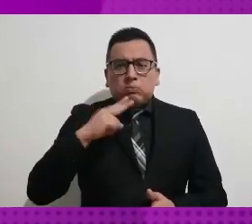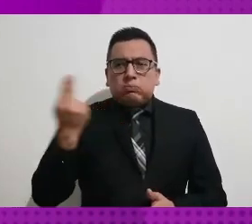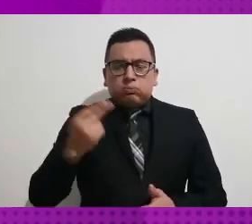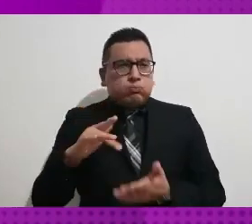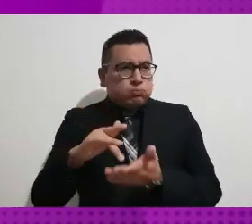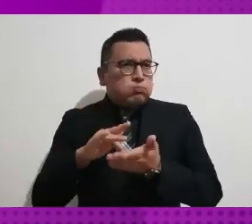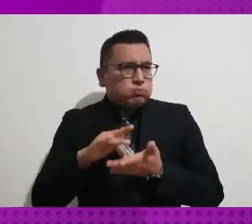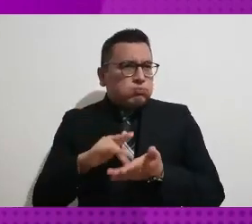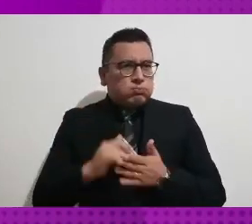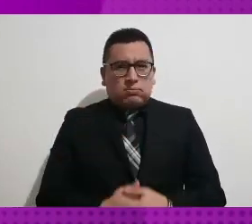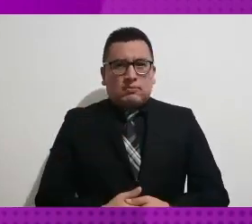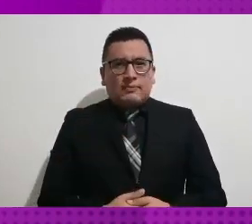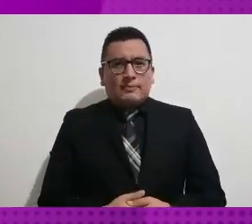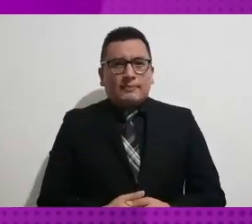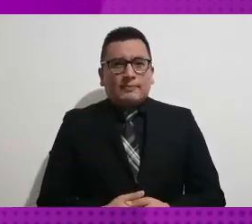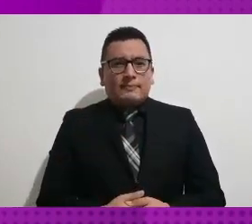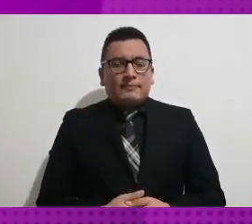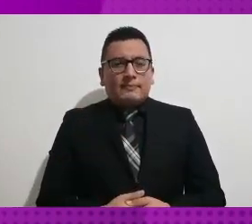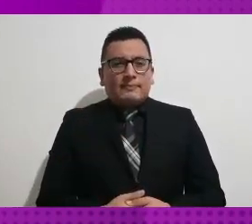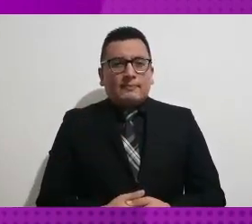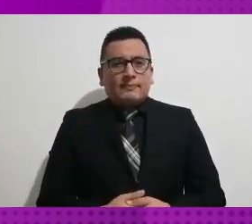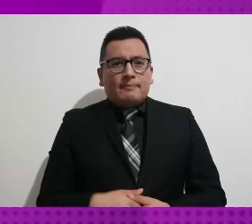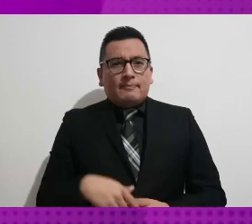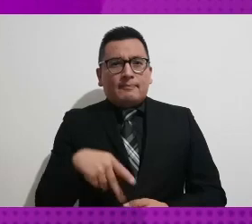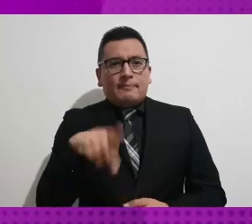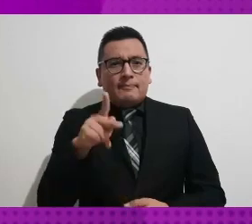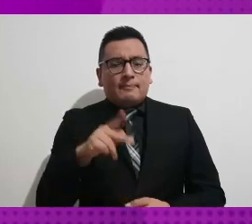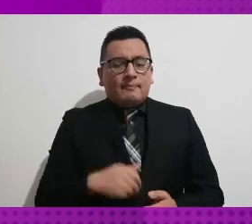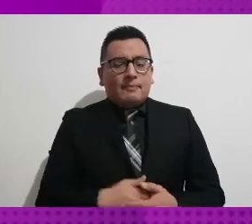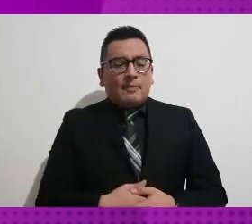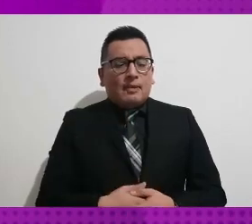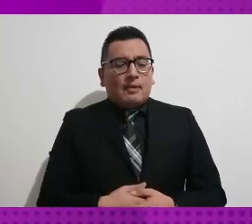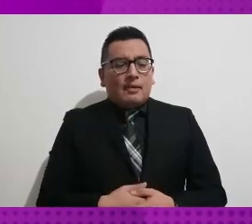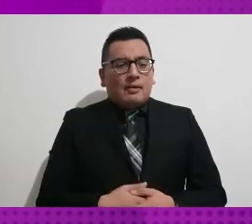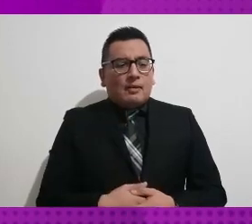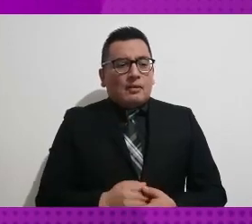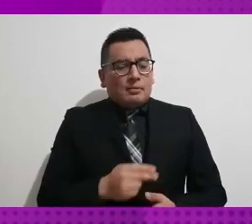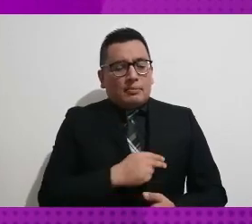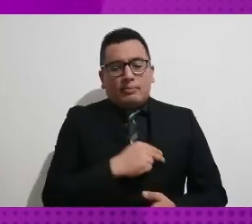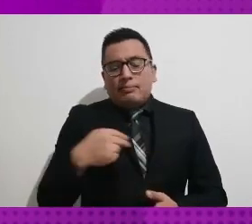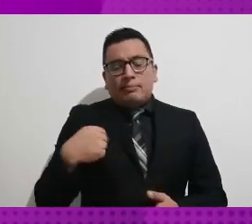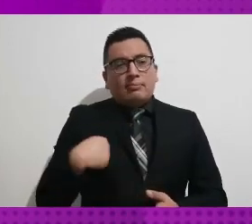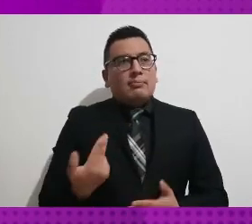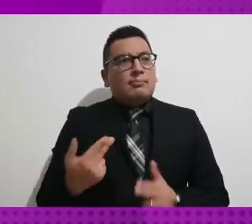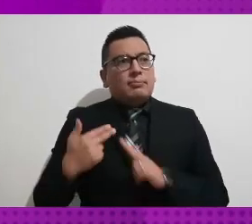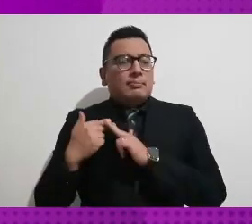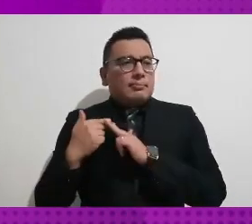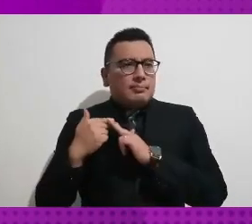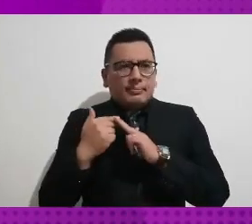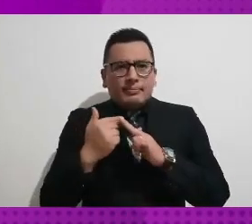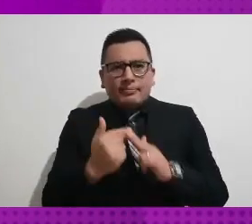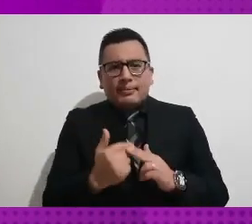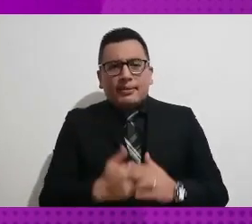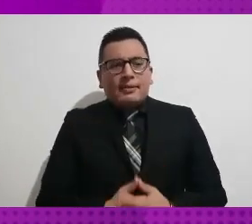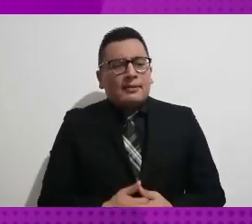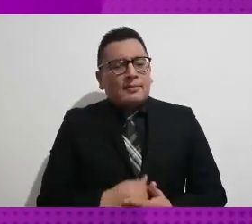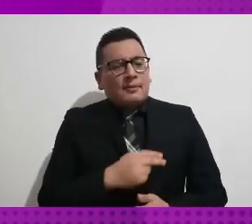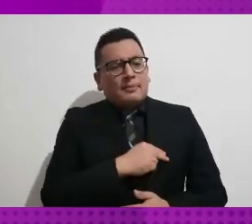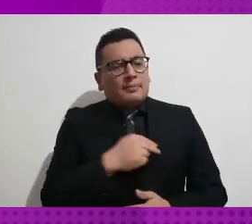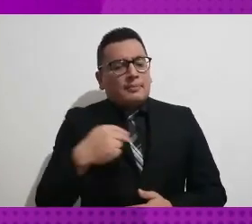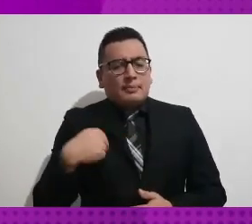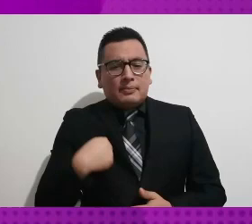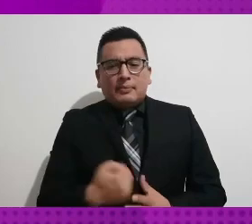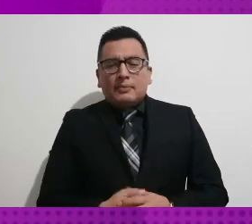común, sí, pero nosotros tuvimos, digo, hemos tenido pues